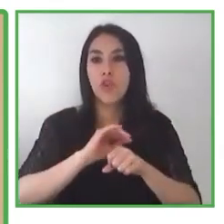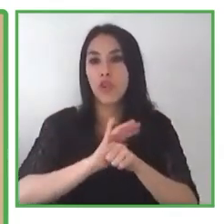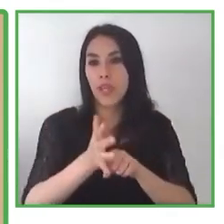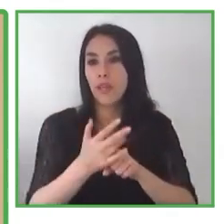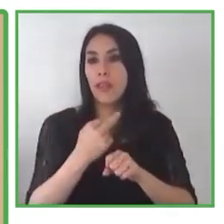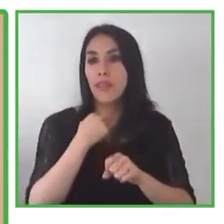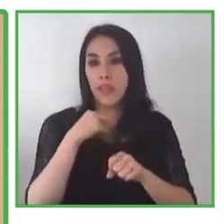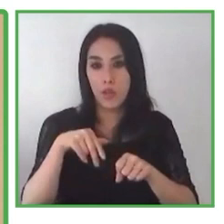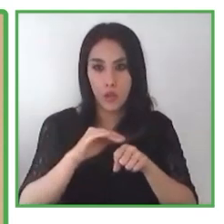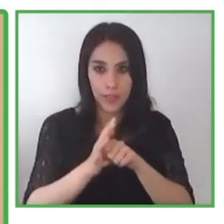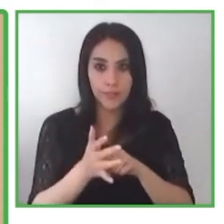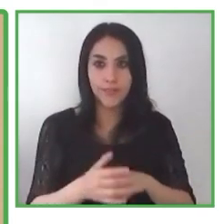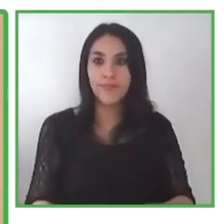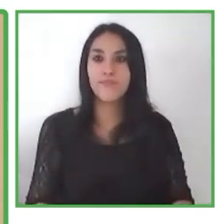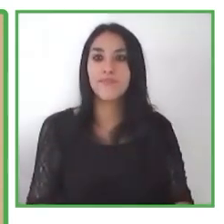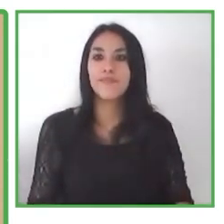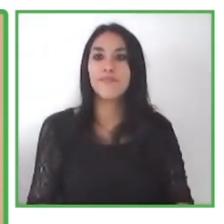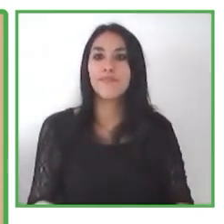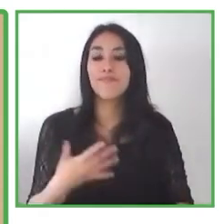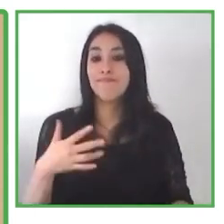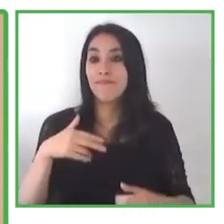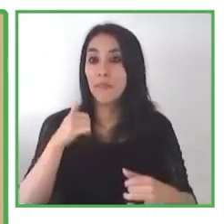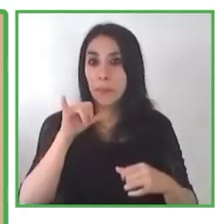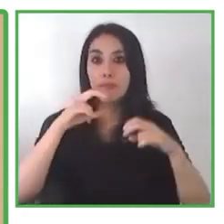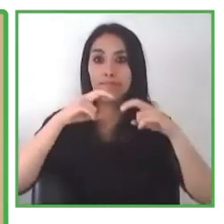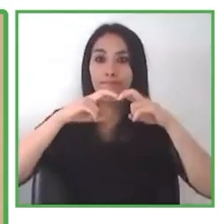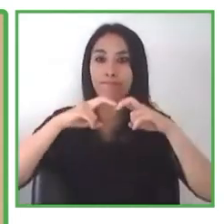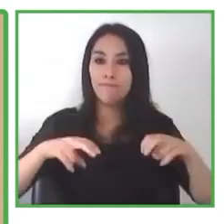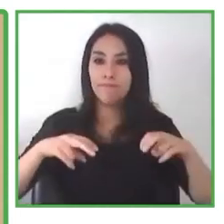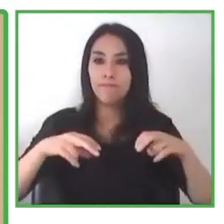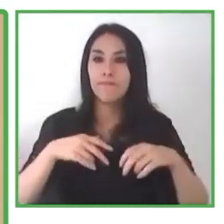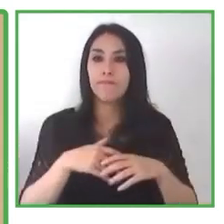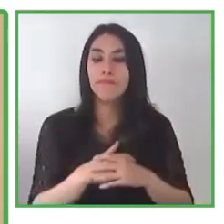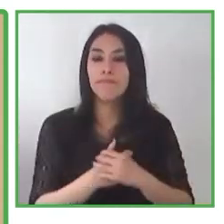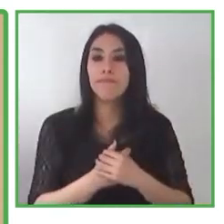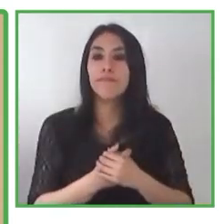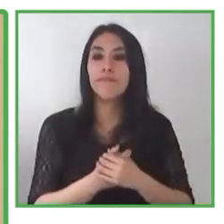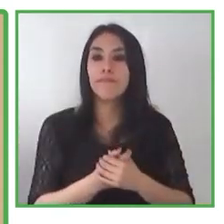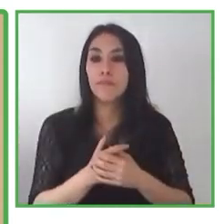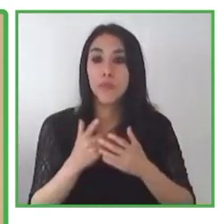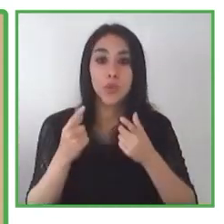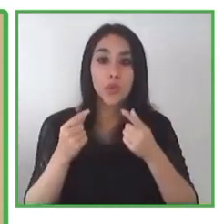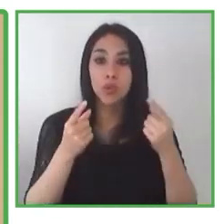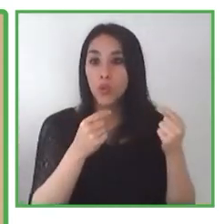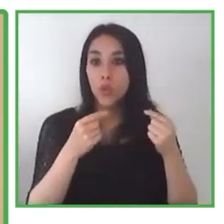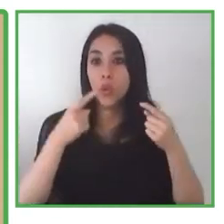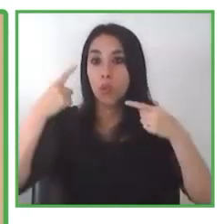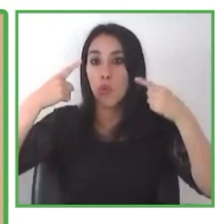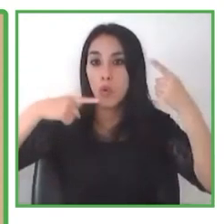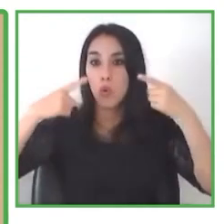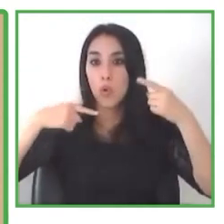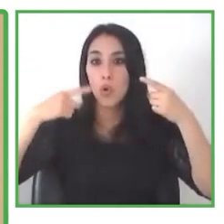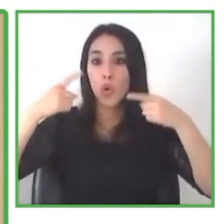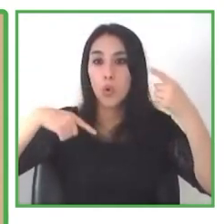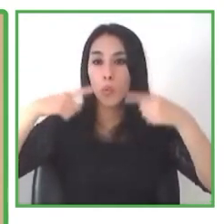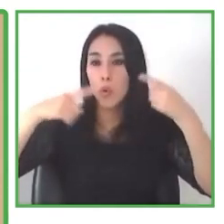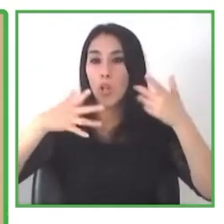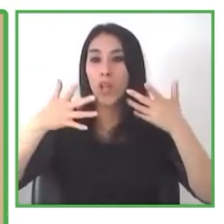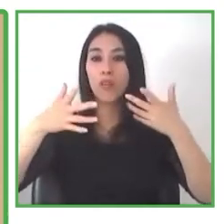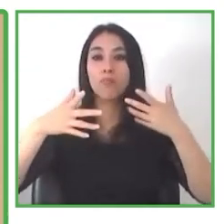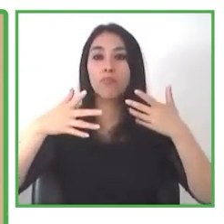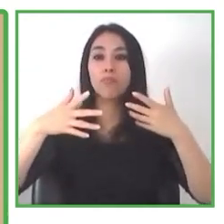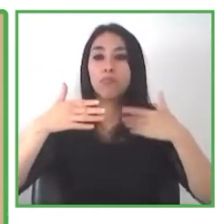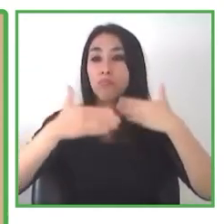actual, especialmente a la luz de la crisis del COVID-19. Y también exploraré un número de recomendaciones